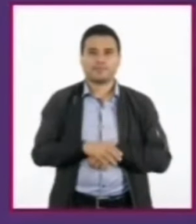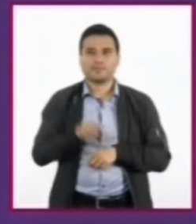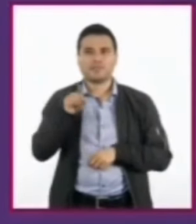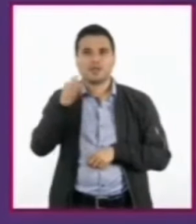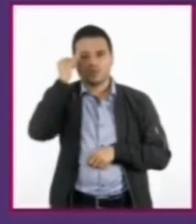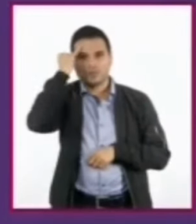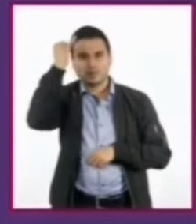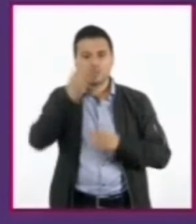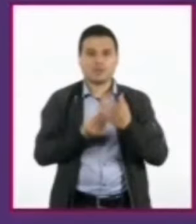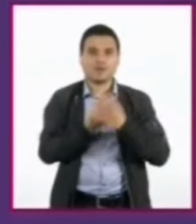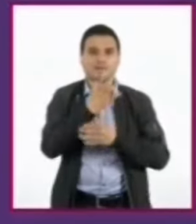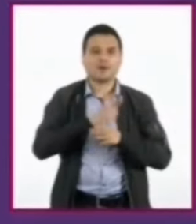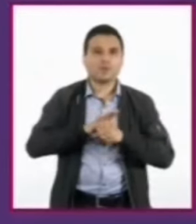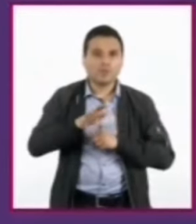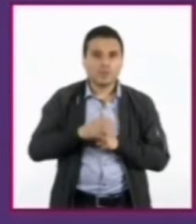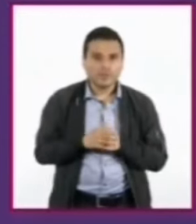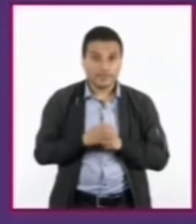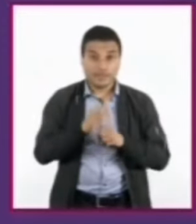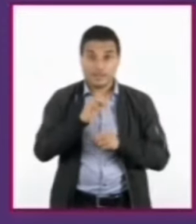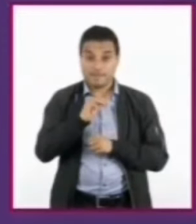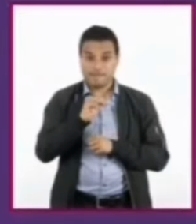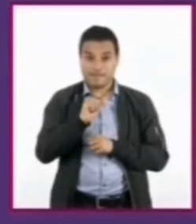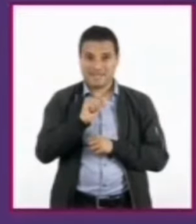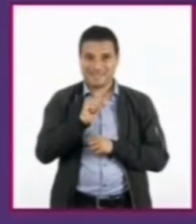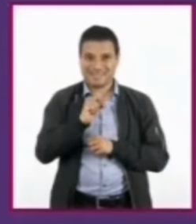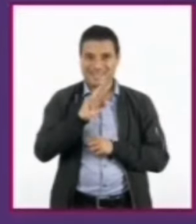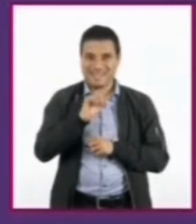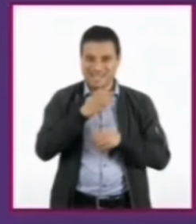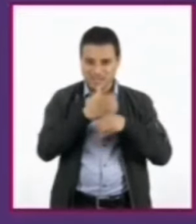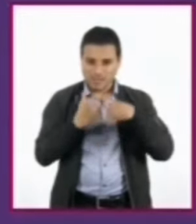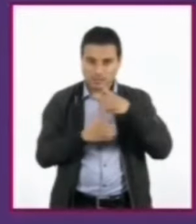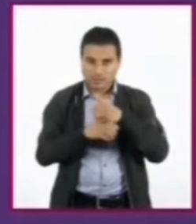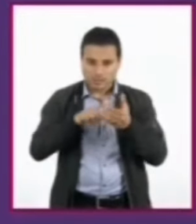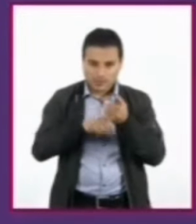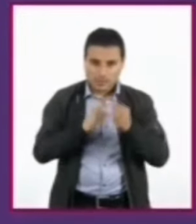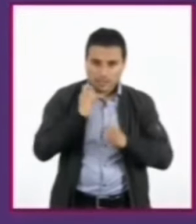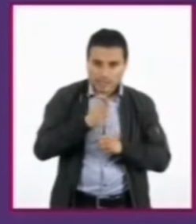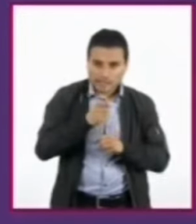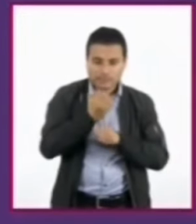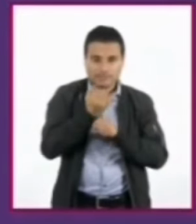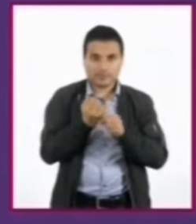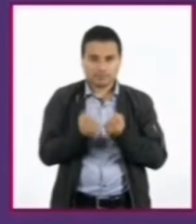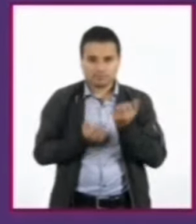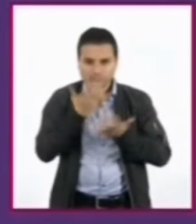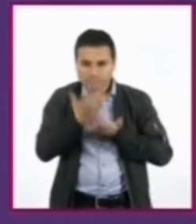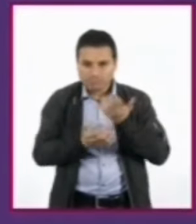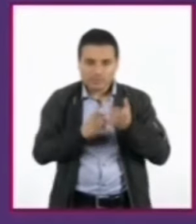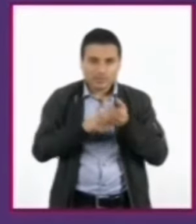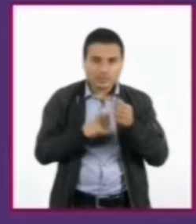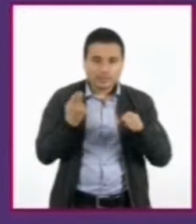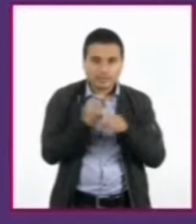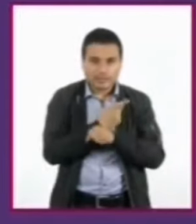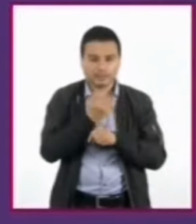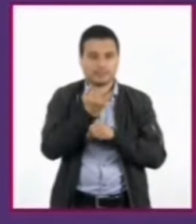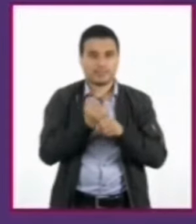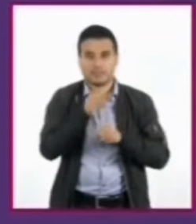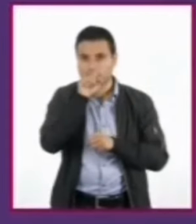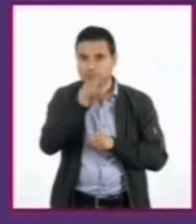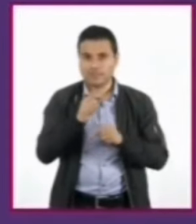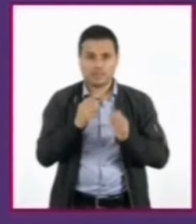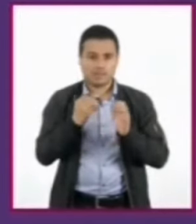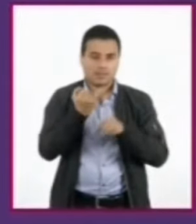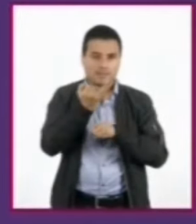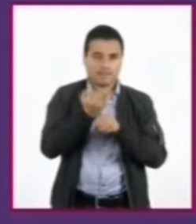Lavoisier. Estudió la composición de la materia y el fenómeno de combustión. Mejoró las formas de proceder de la